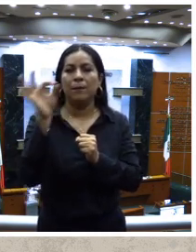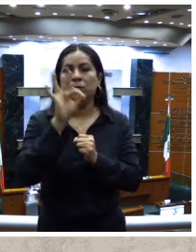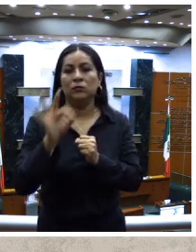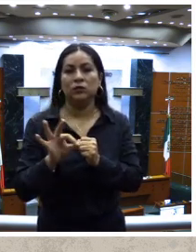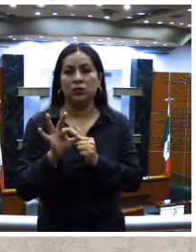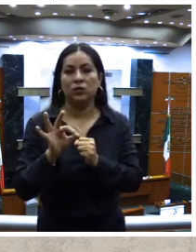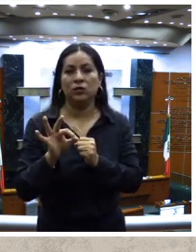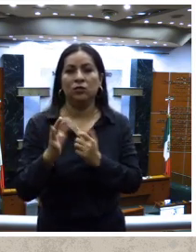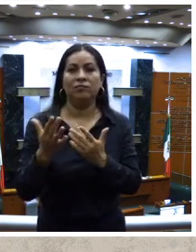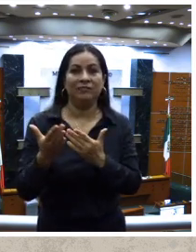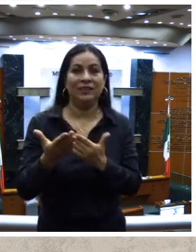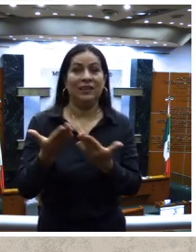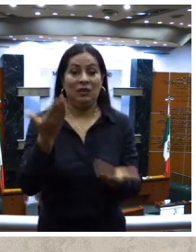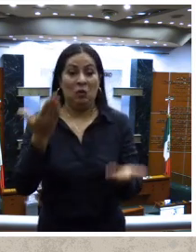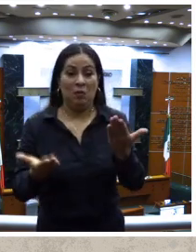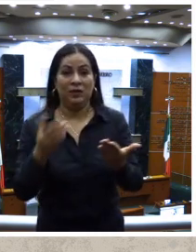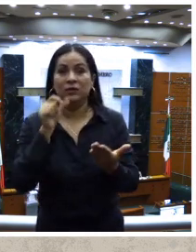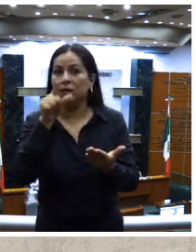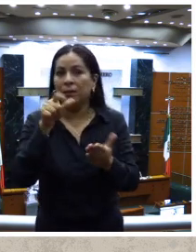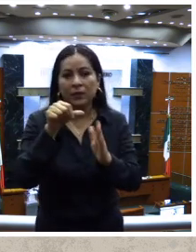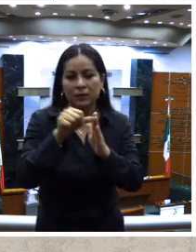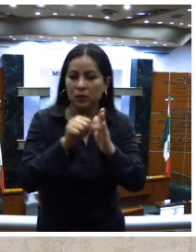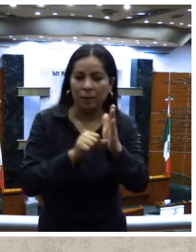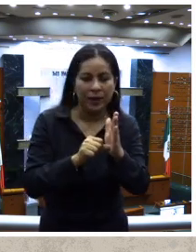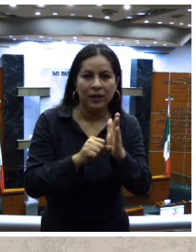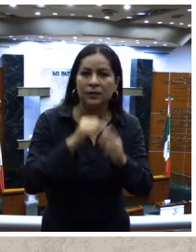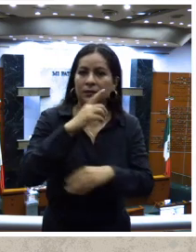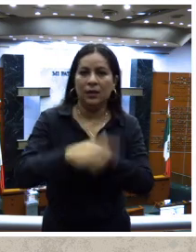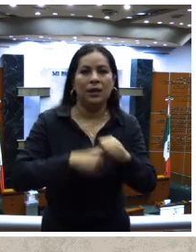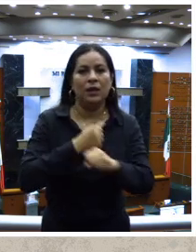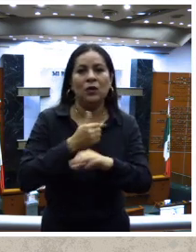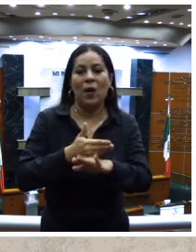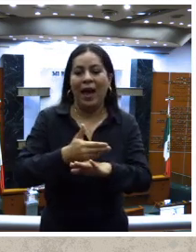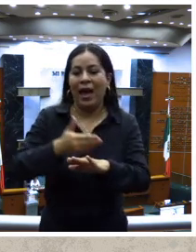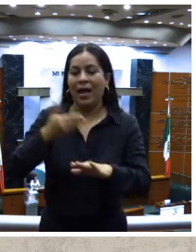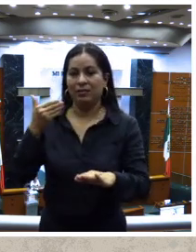1.6% respecto al mismo mes del año previo.